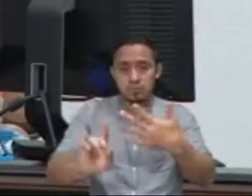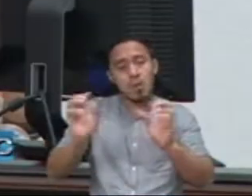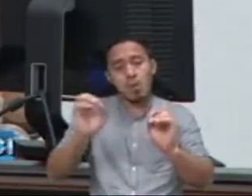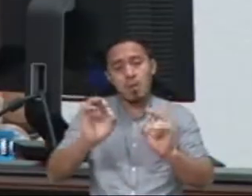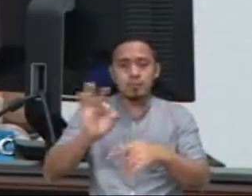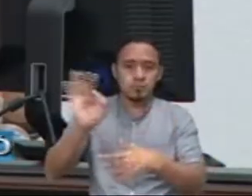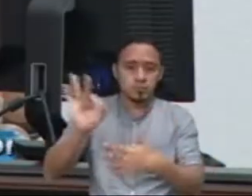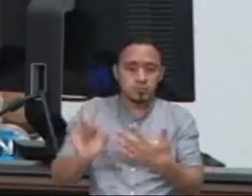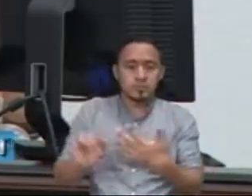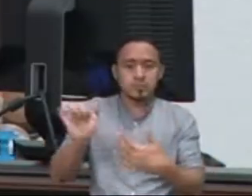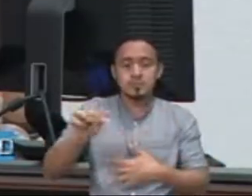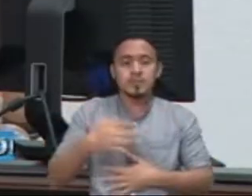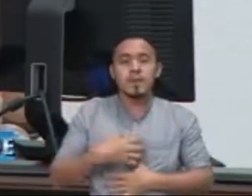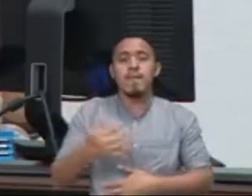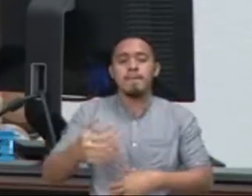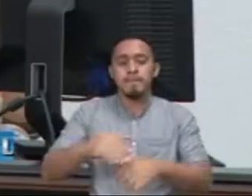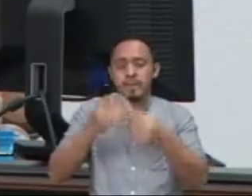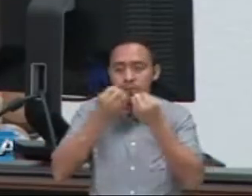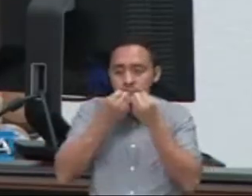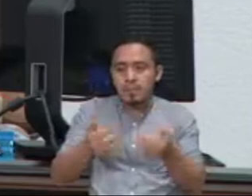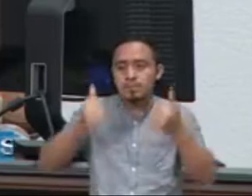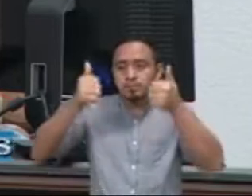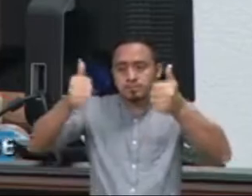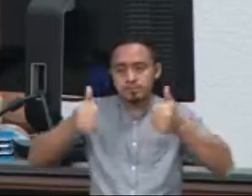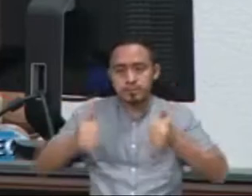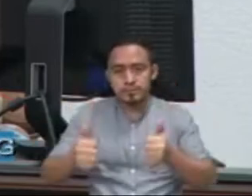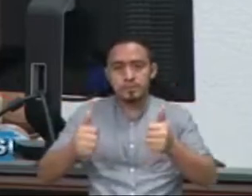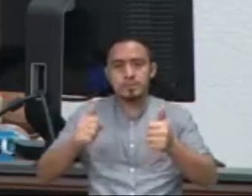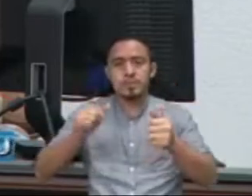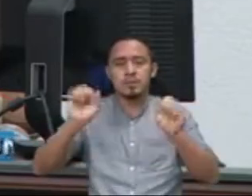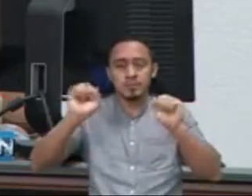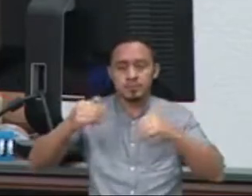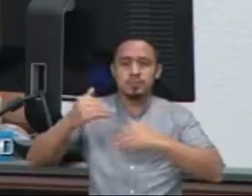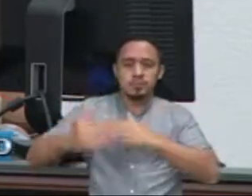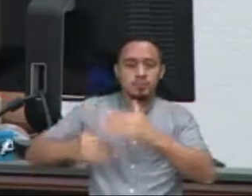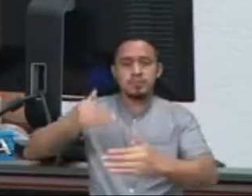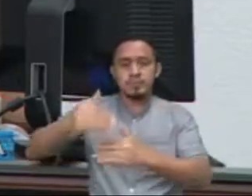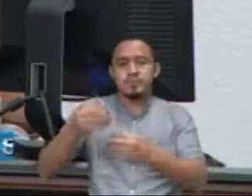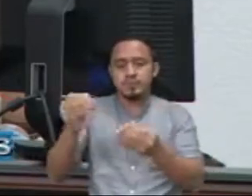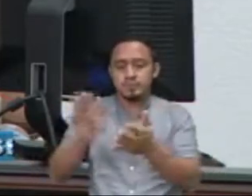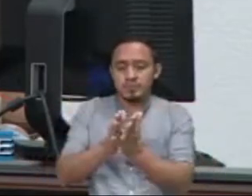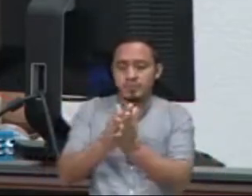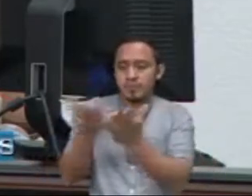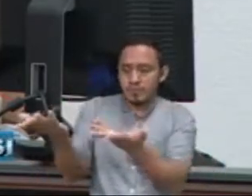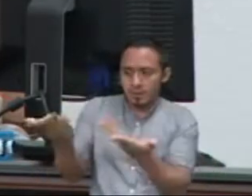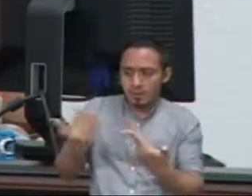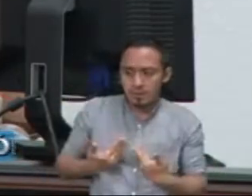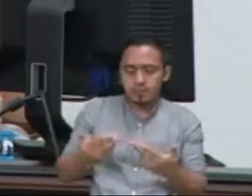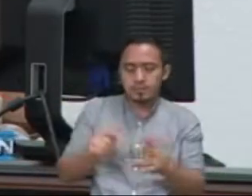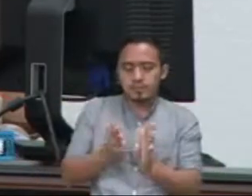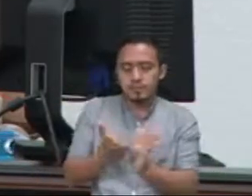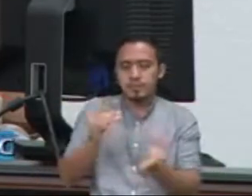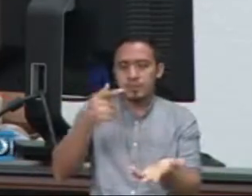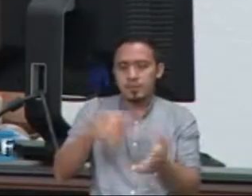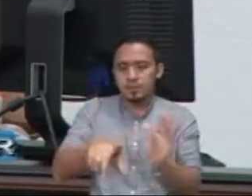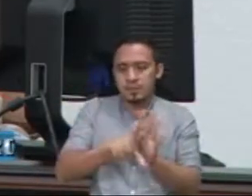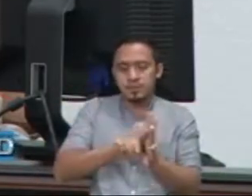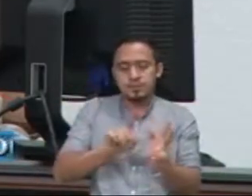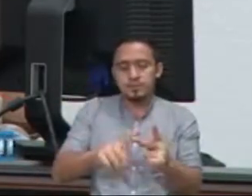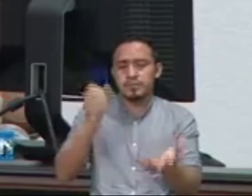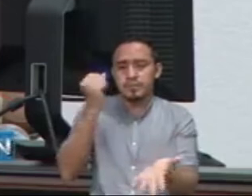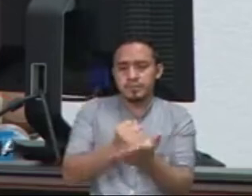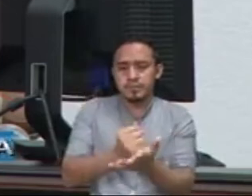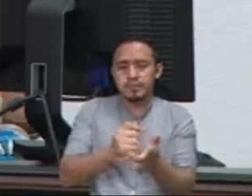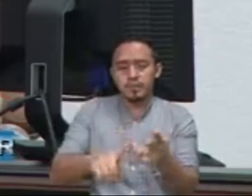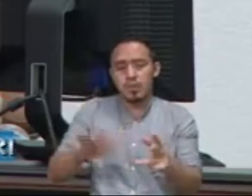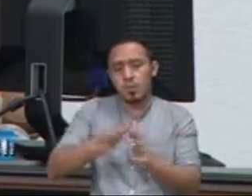las funciones de tal por medio de una notificación oficial para que procedan a la entrega de los libros de ley, el sello respectivo de esta